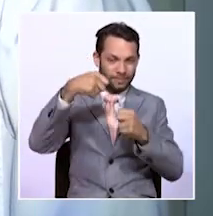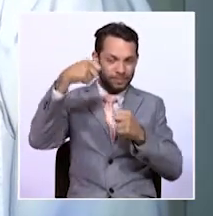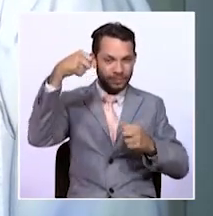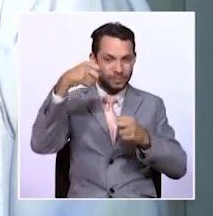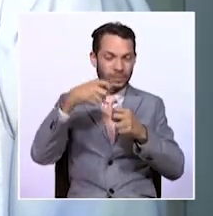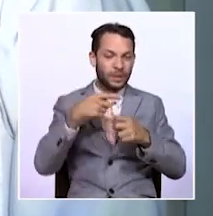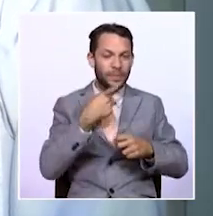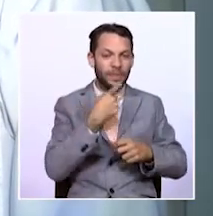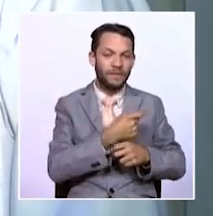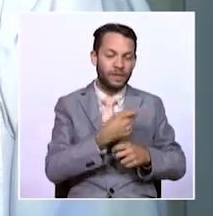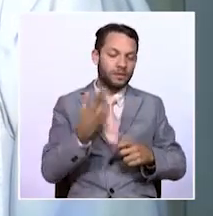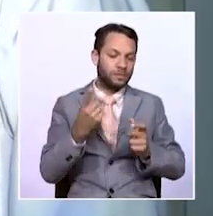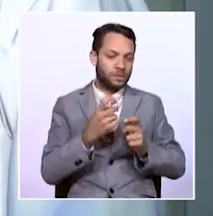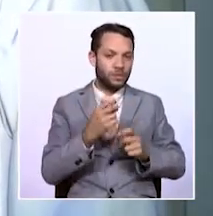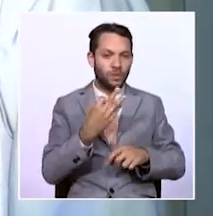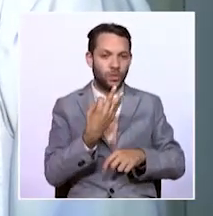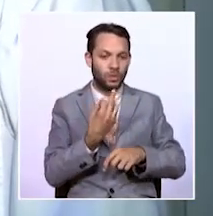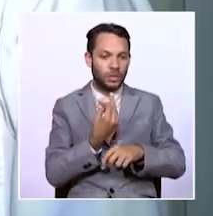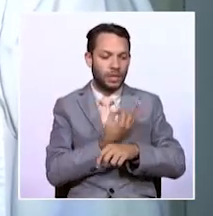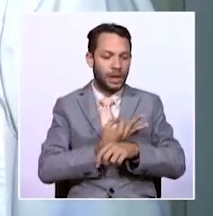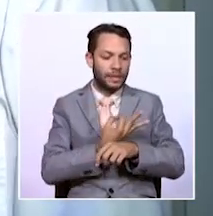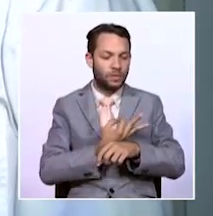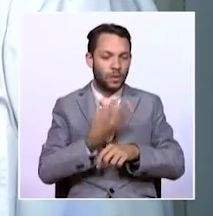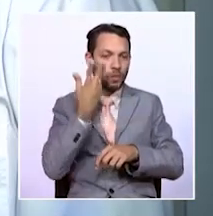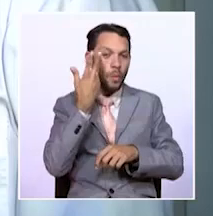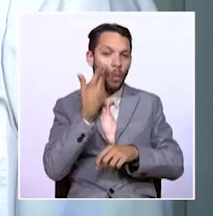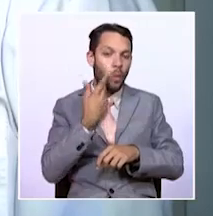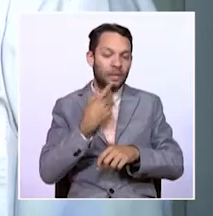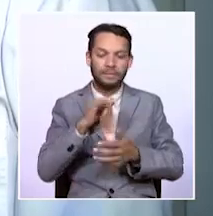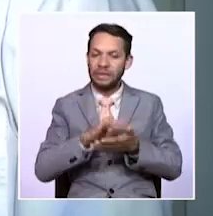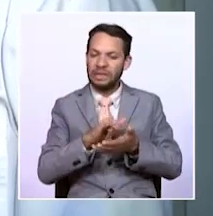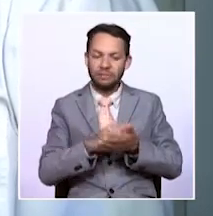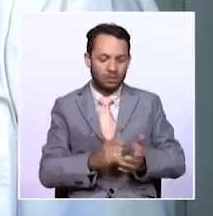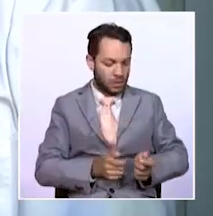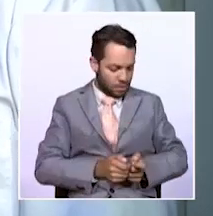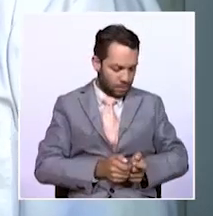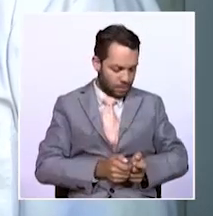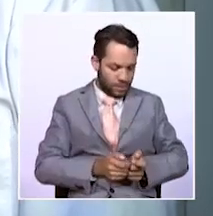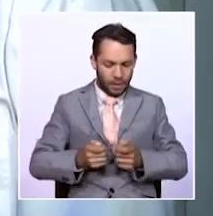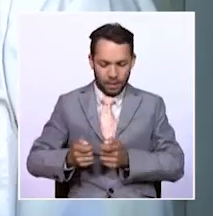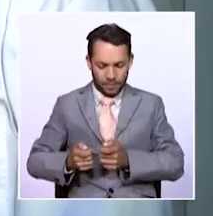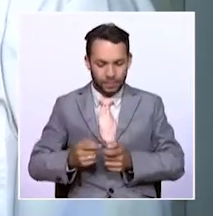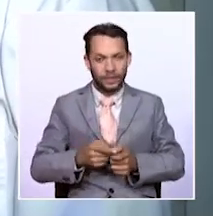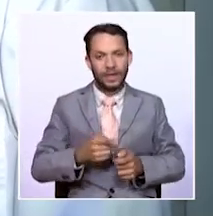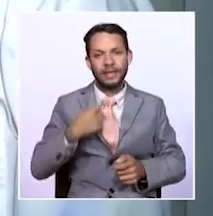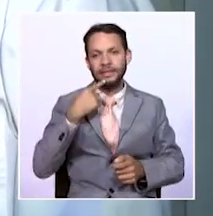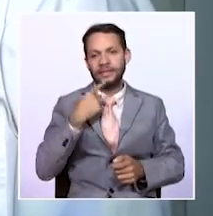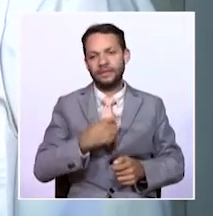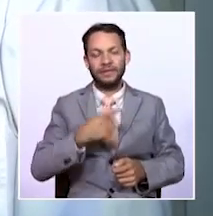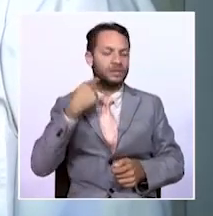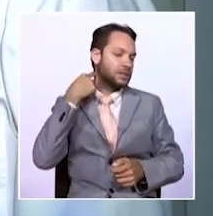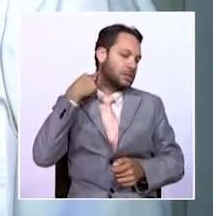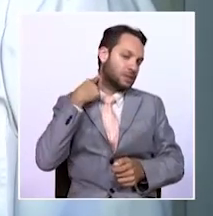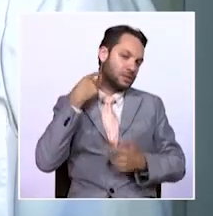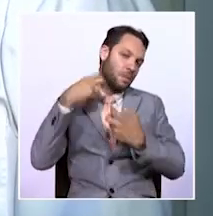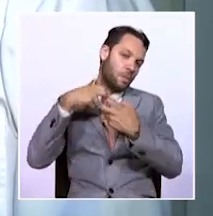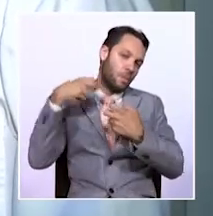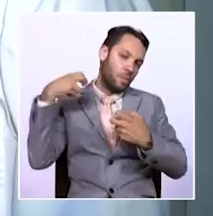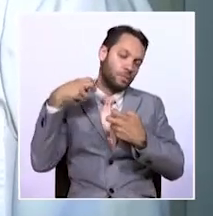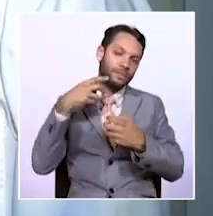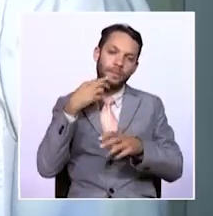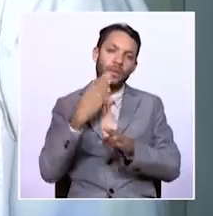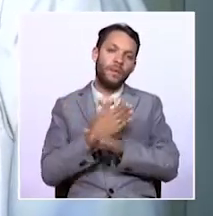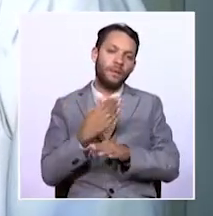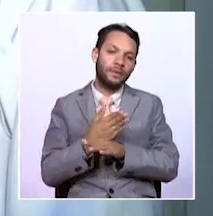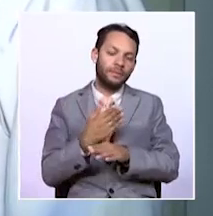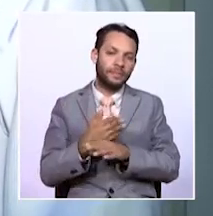hacemos durante 2-3 horas todos los días, repetitivamente varias veces durante el día, vamos a empezar a generar atrofia muscular y eso es lo que se está presentando tanto